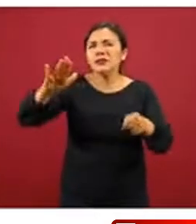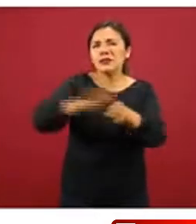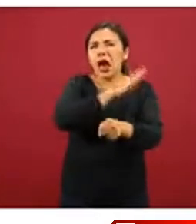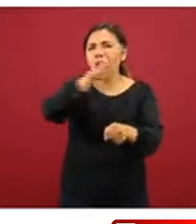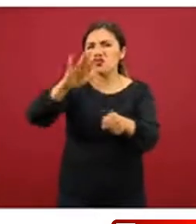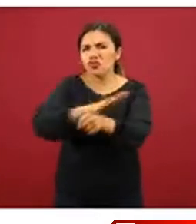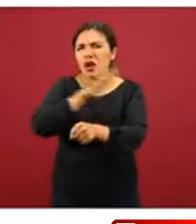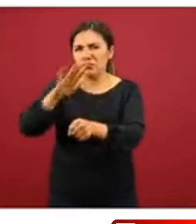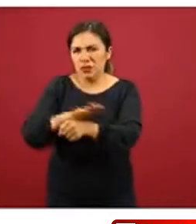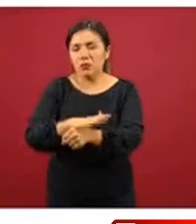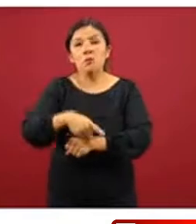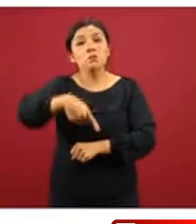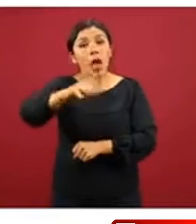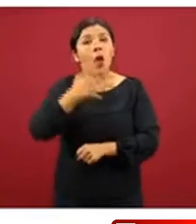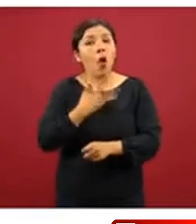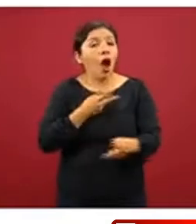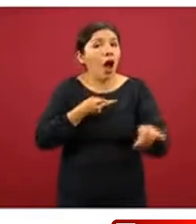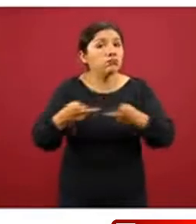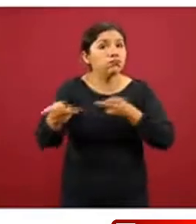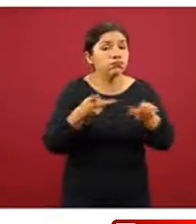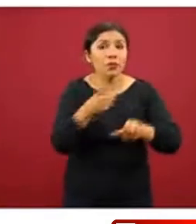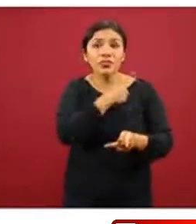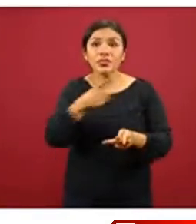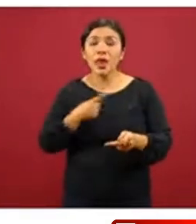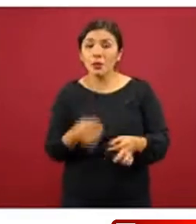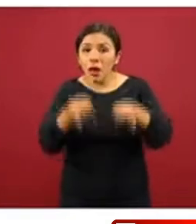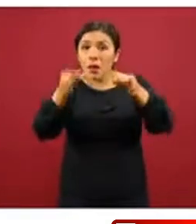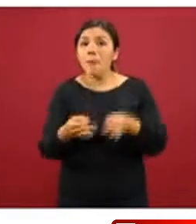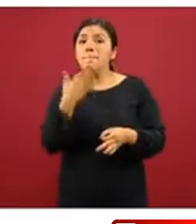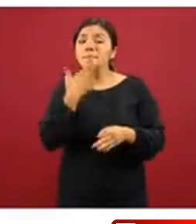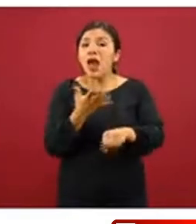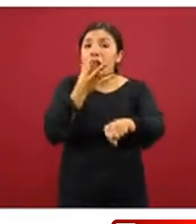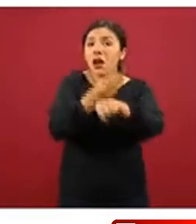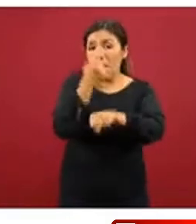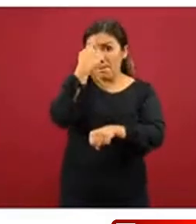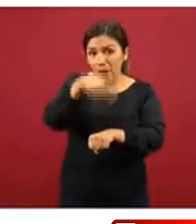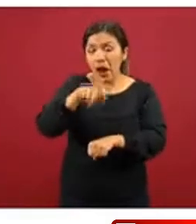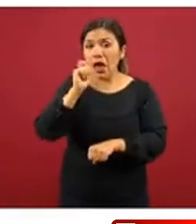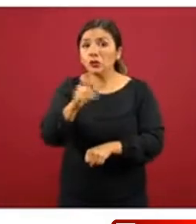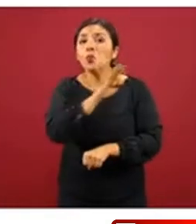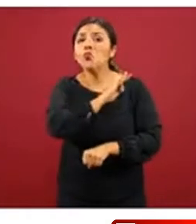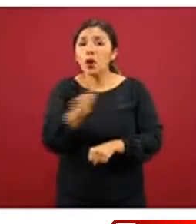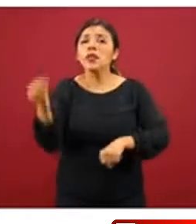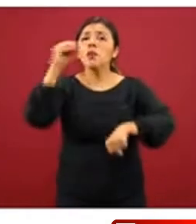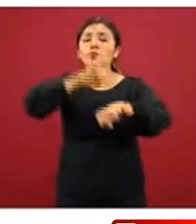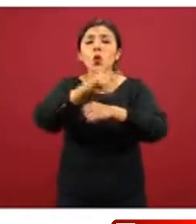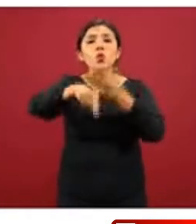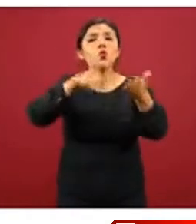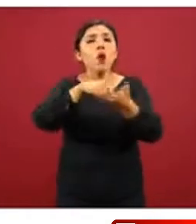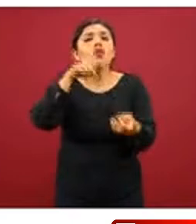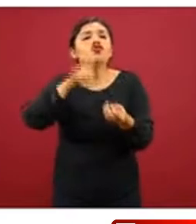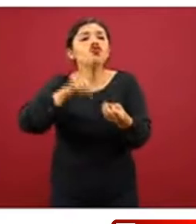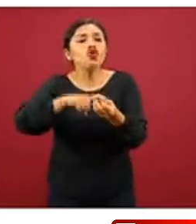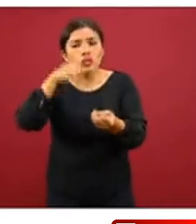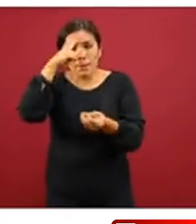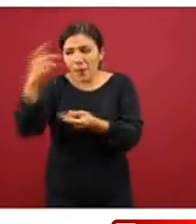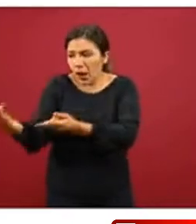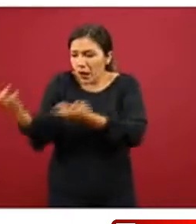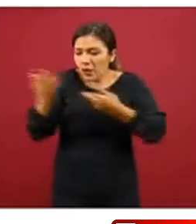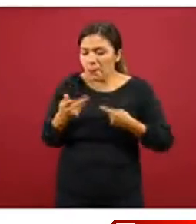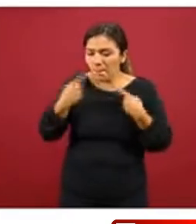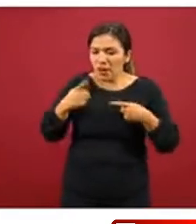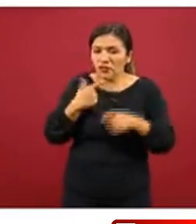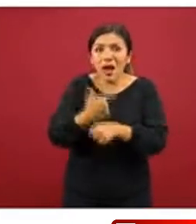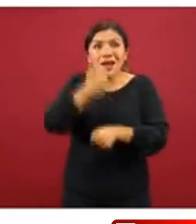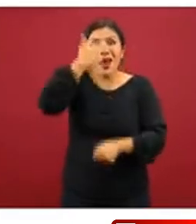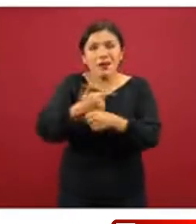una serie de protocolos que se aplican para que en pocos minutos podamos disponer de espacios y recibir a los